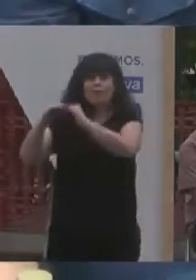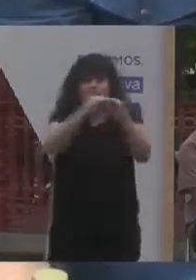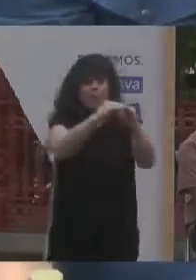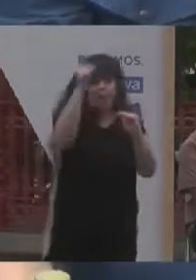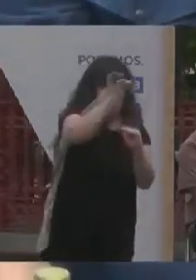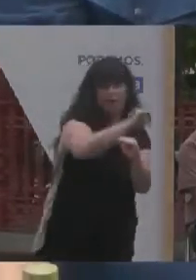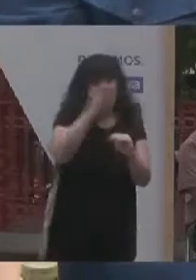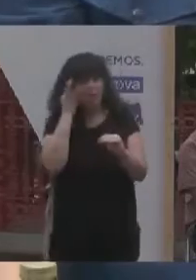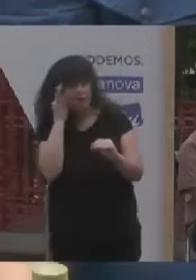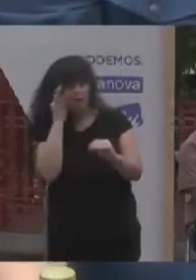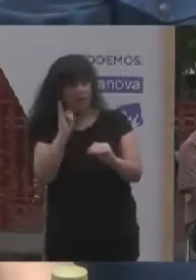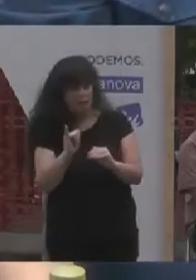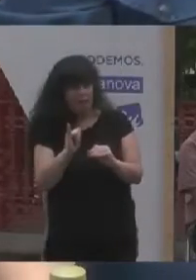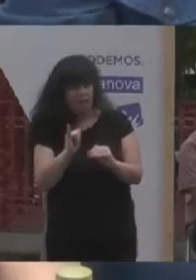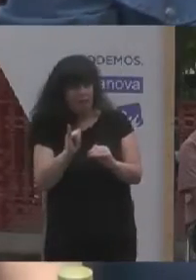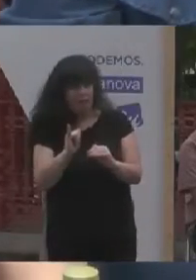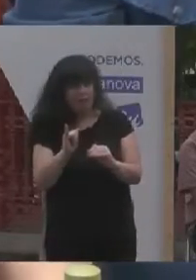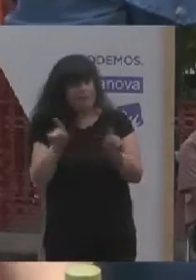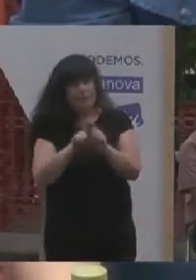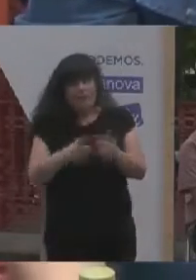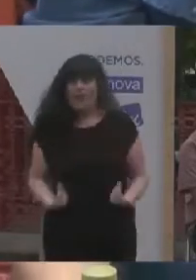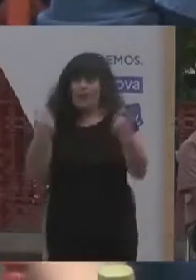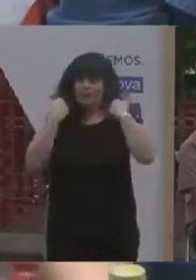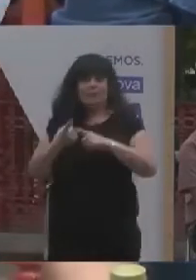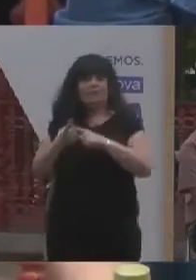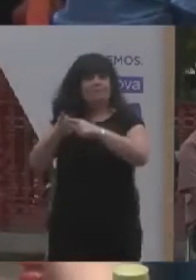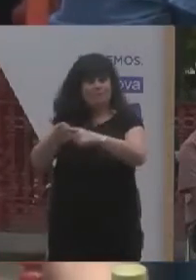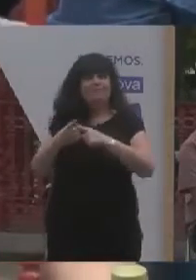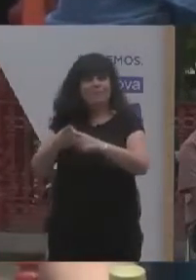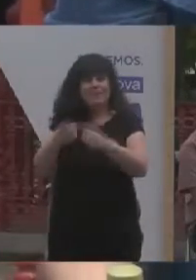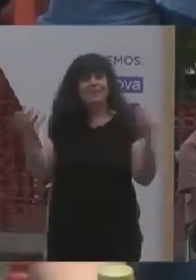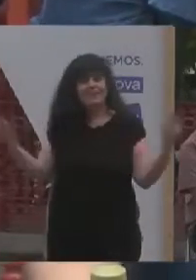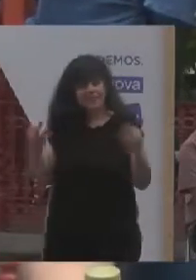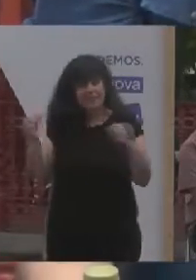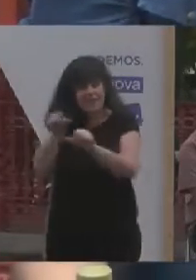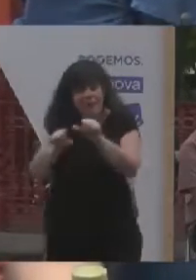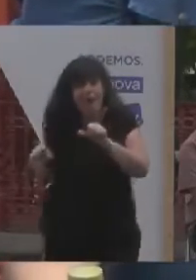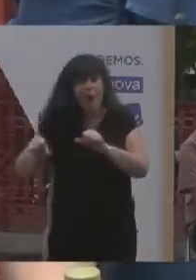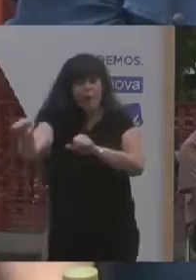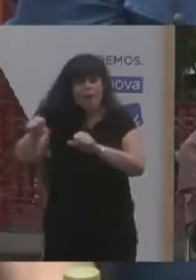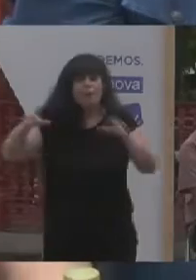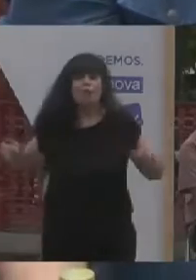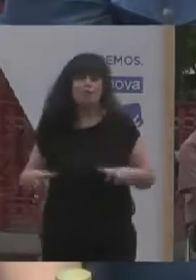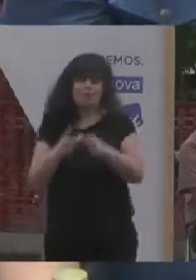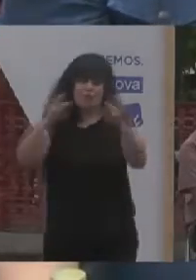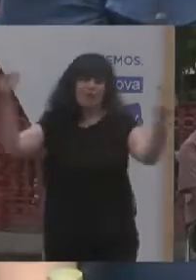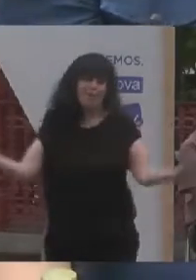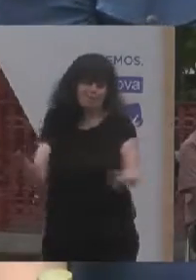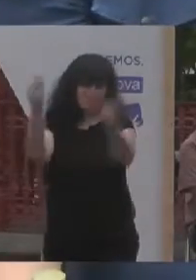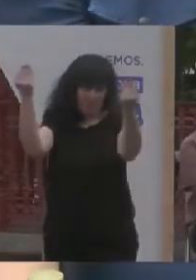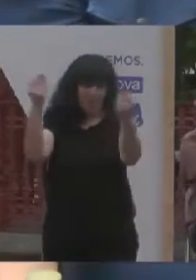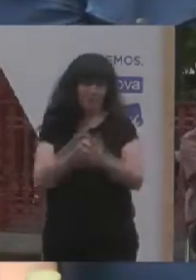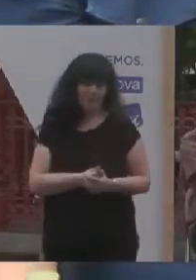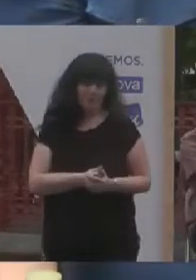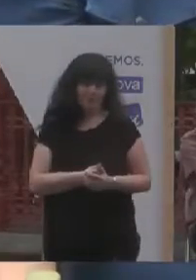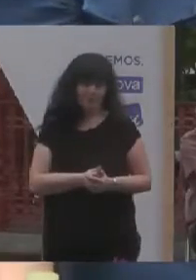homes, só con unha responsabilidade compartida de toda a sociedade, esta será unha sociedade millor para todas. E